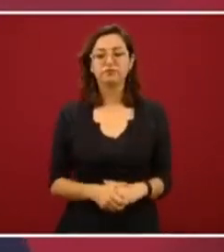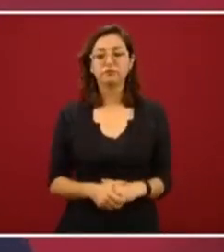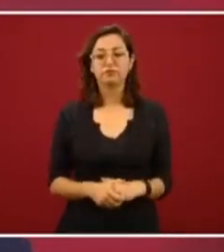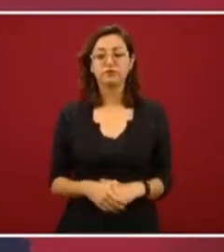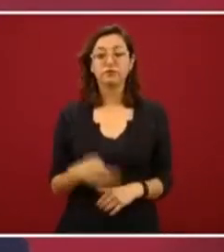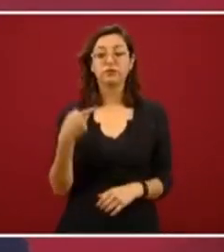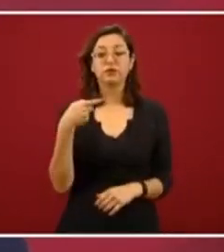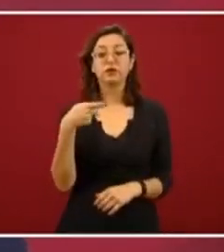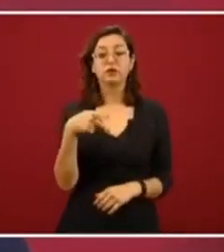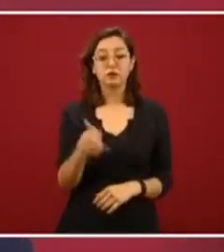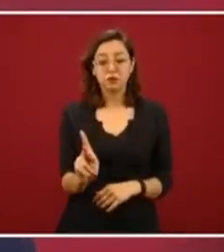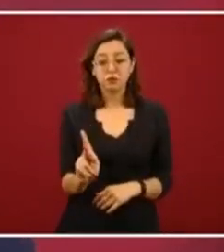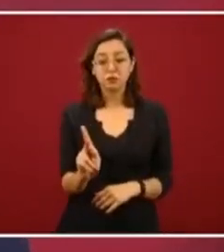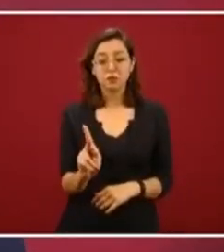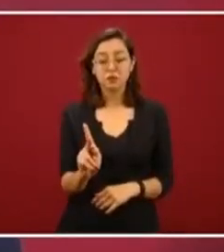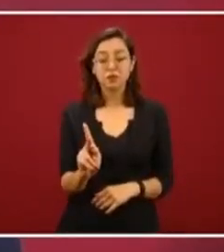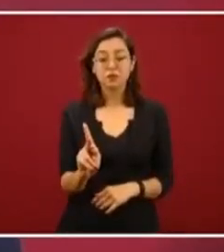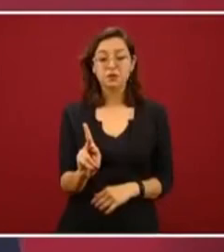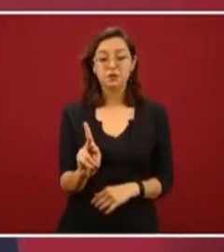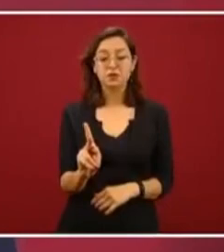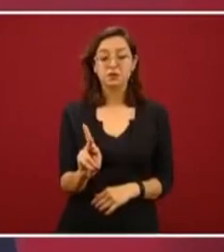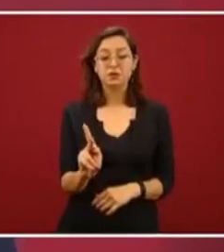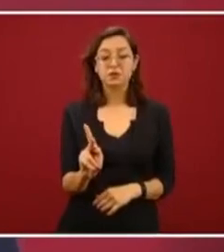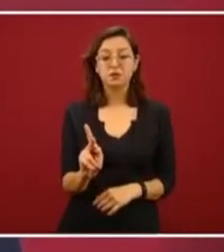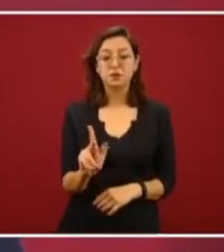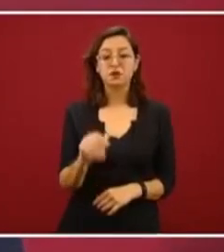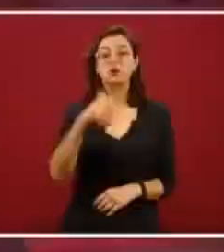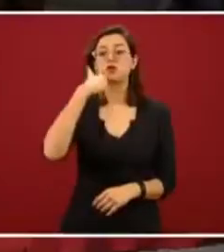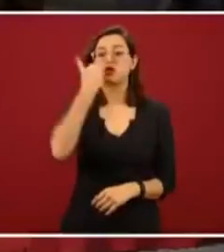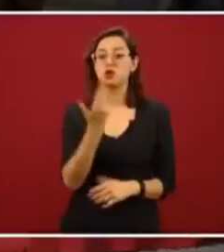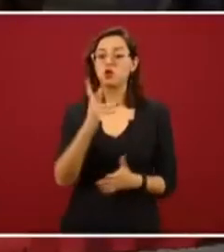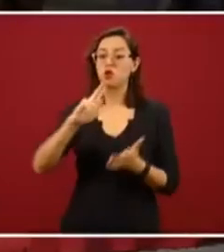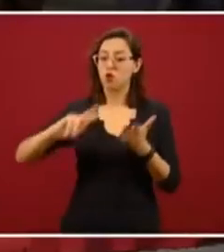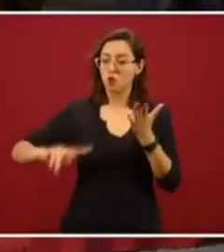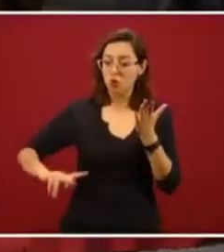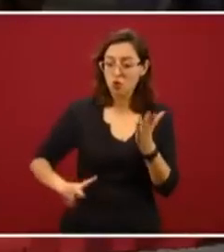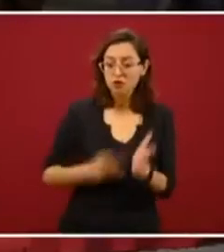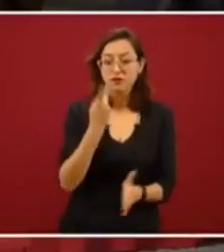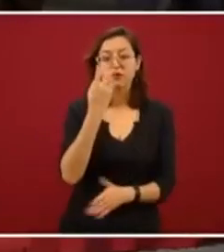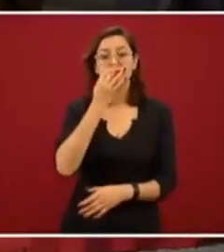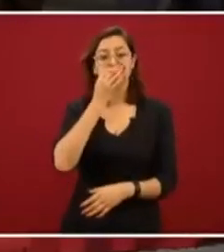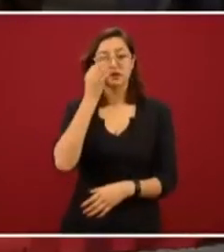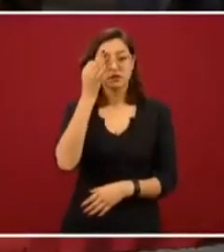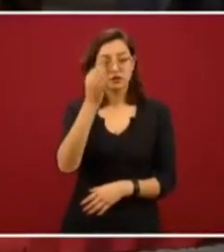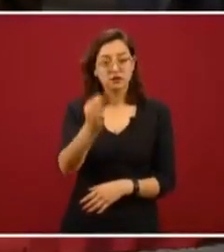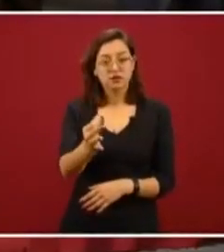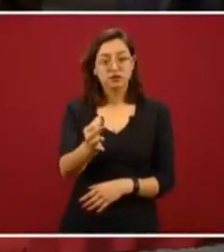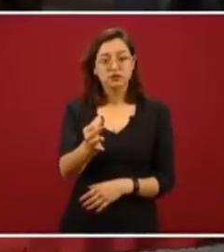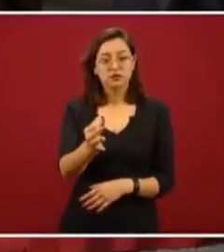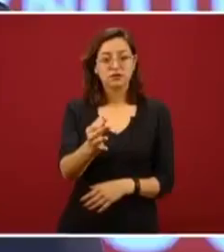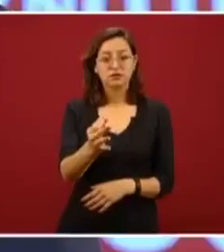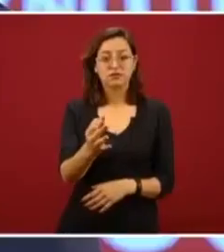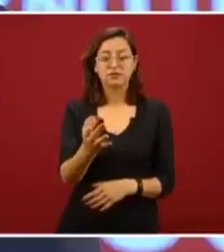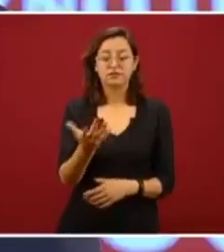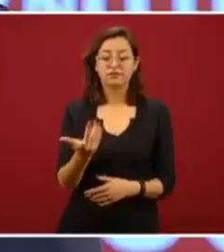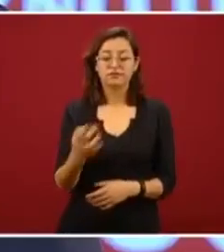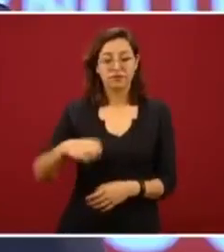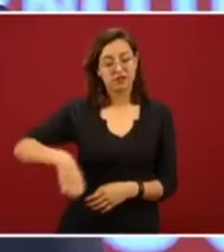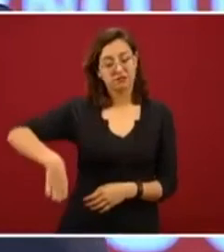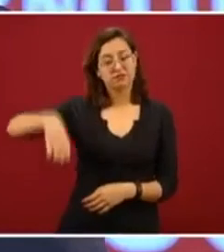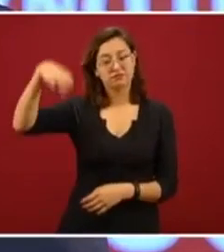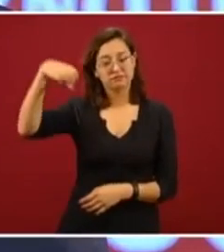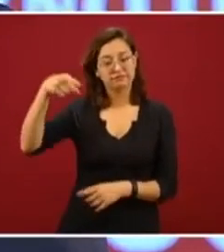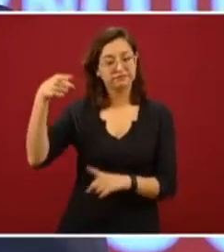Pero quiero repetir, a cuidar a los